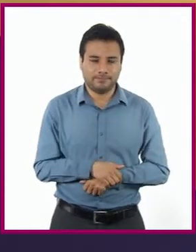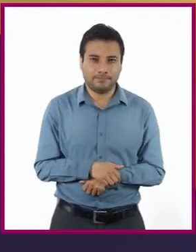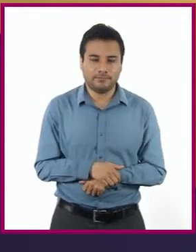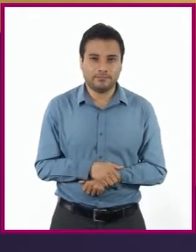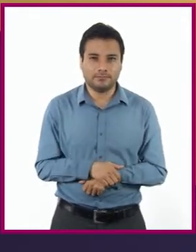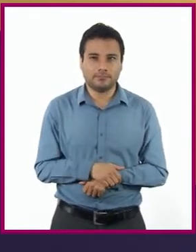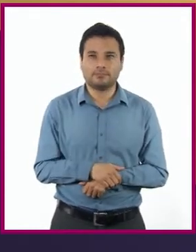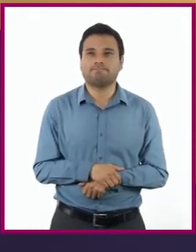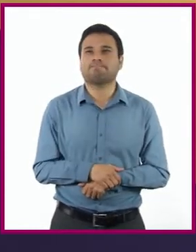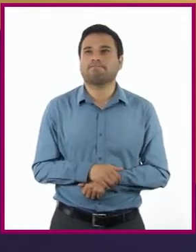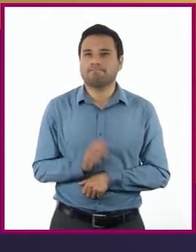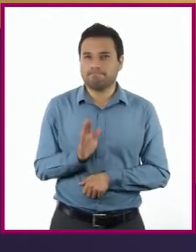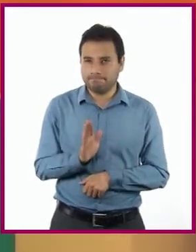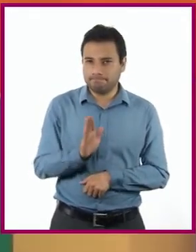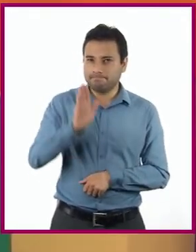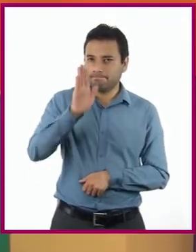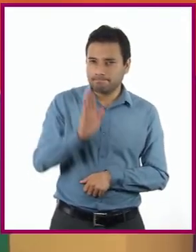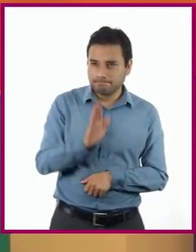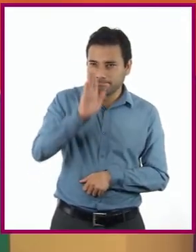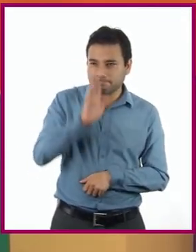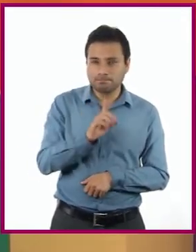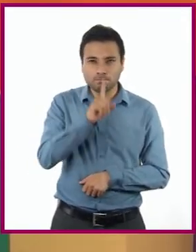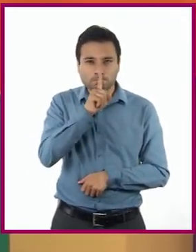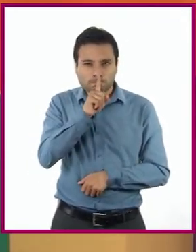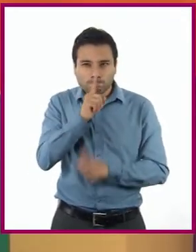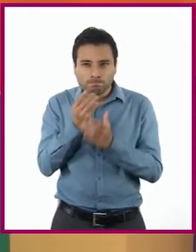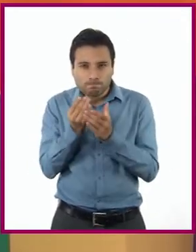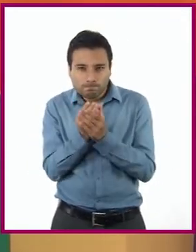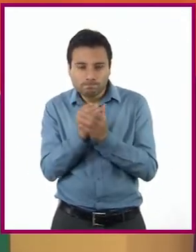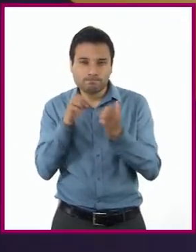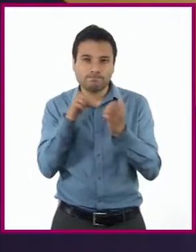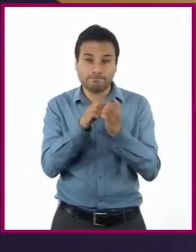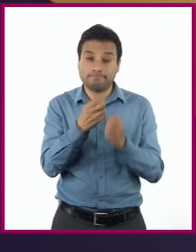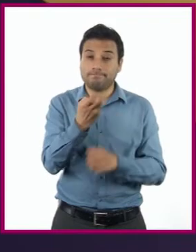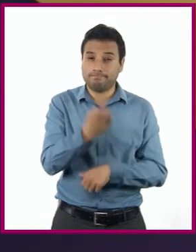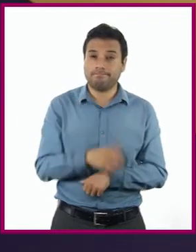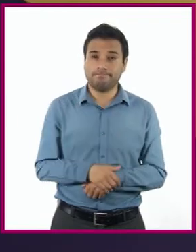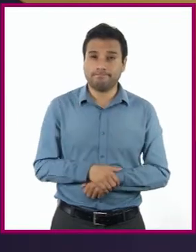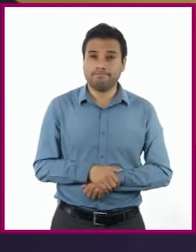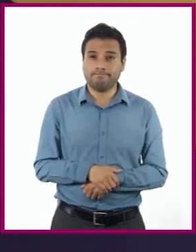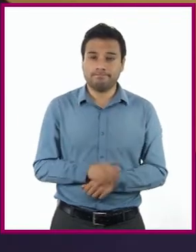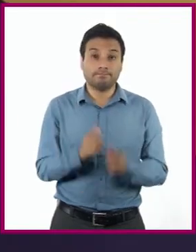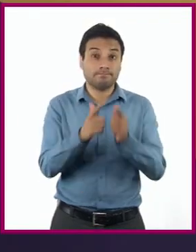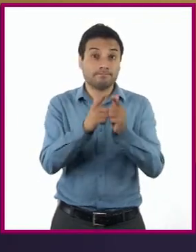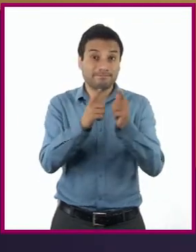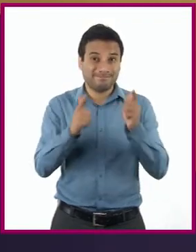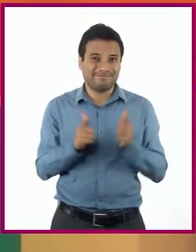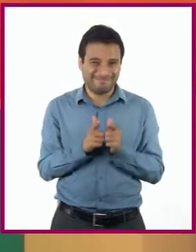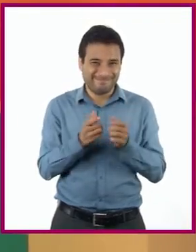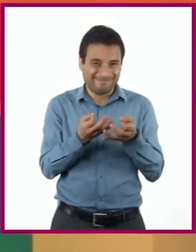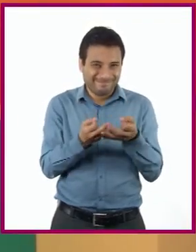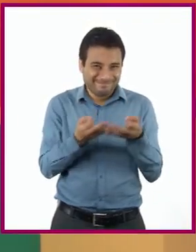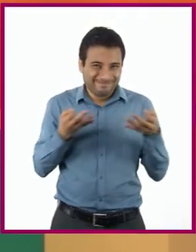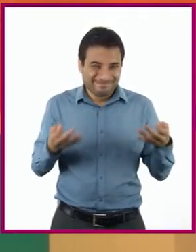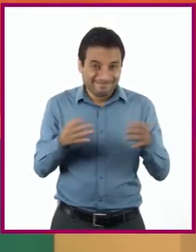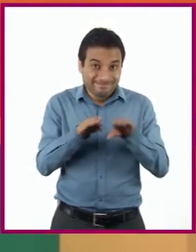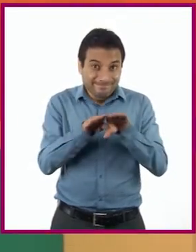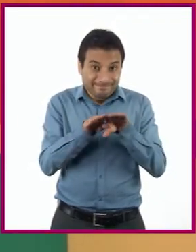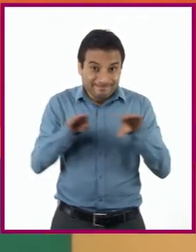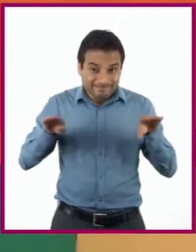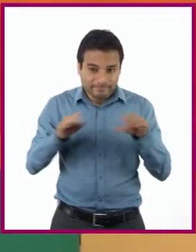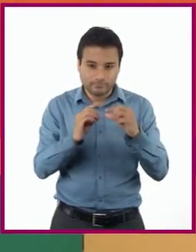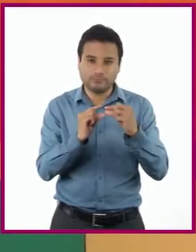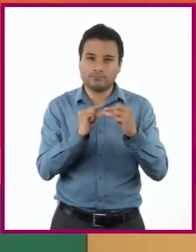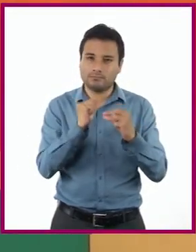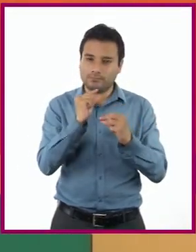¿Como una conspiración? Así es, la popularidad del movimiento terraplanista ha ido variando con los